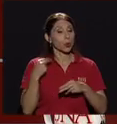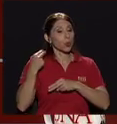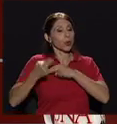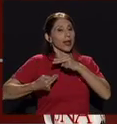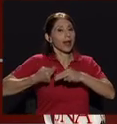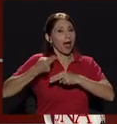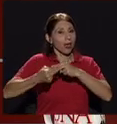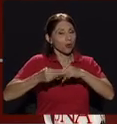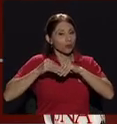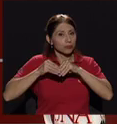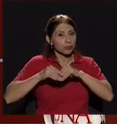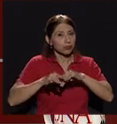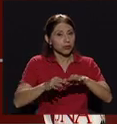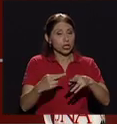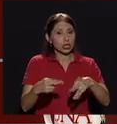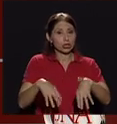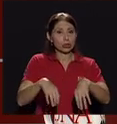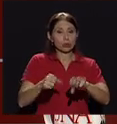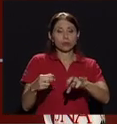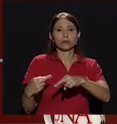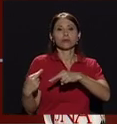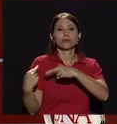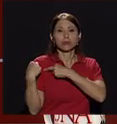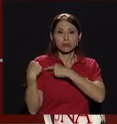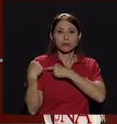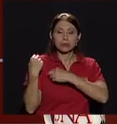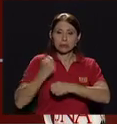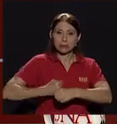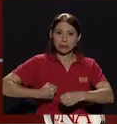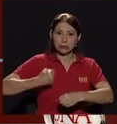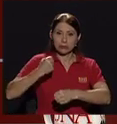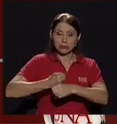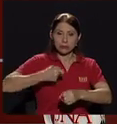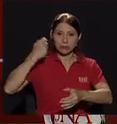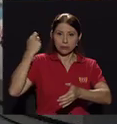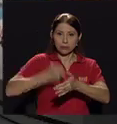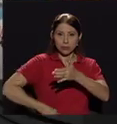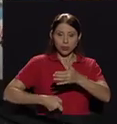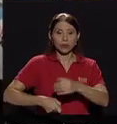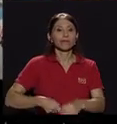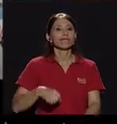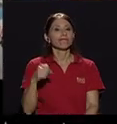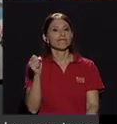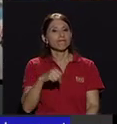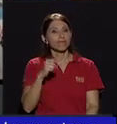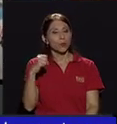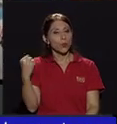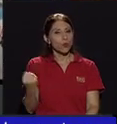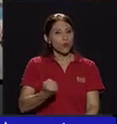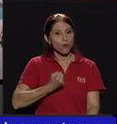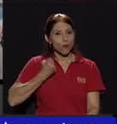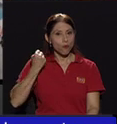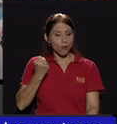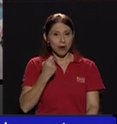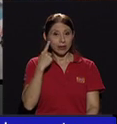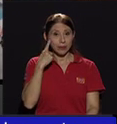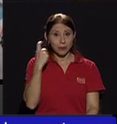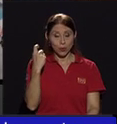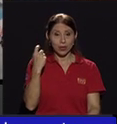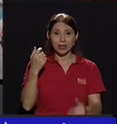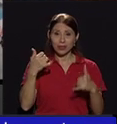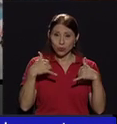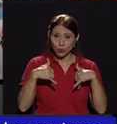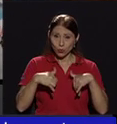Un legado y una responsabilidad que debemos trabajar duro. Muy fuerte porque todavía,